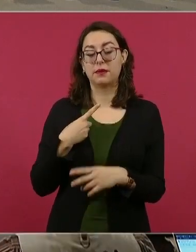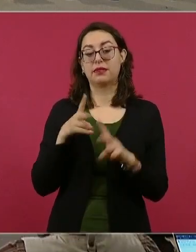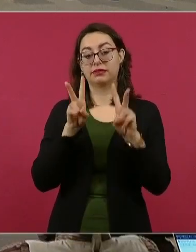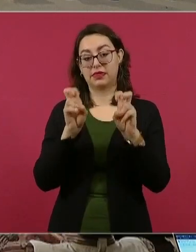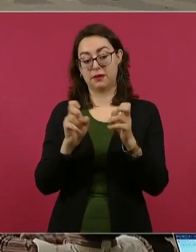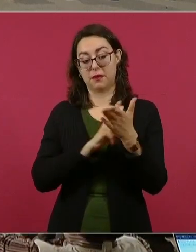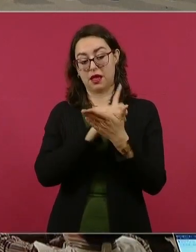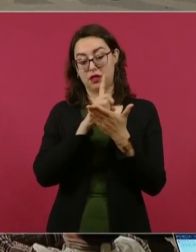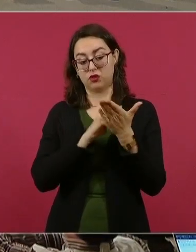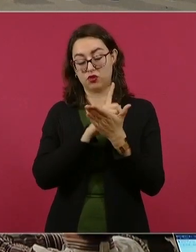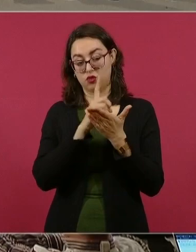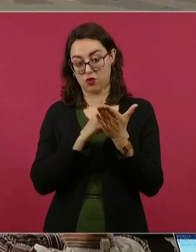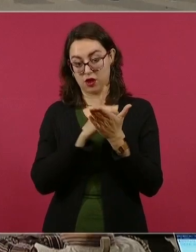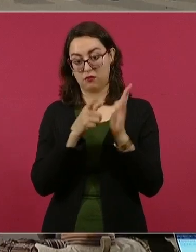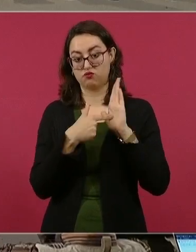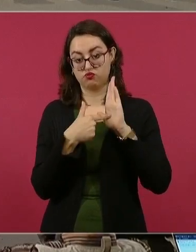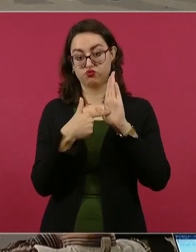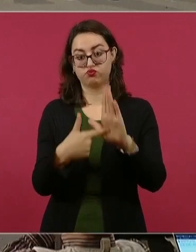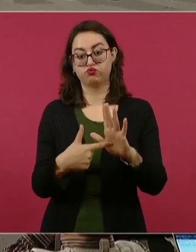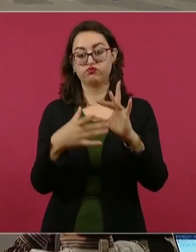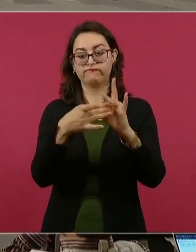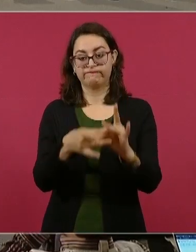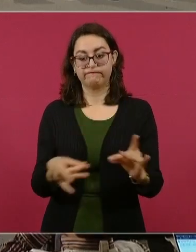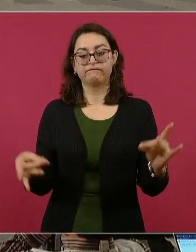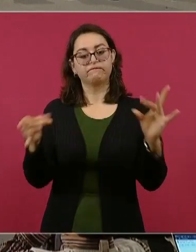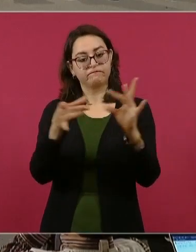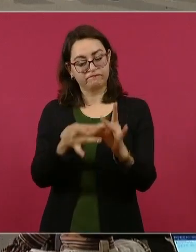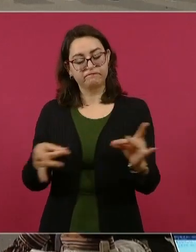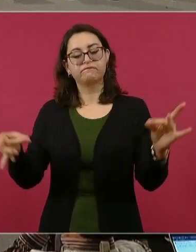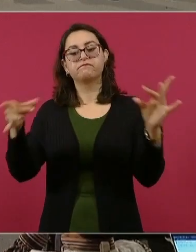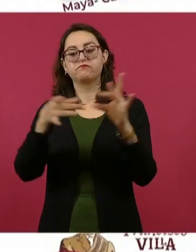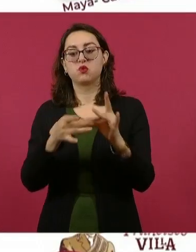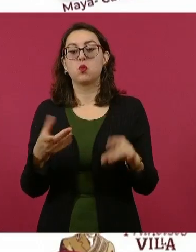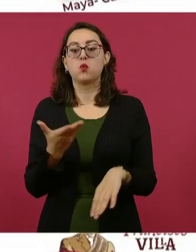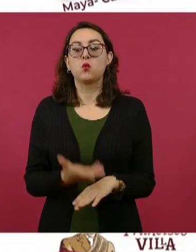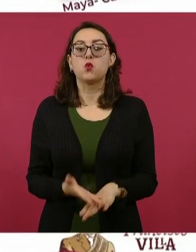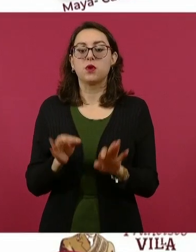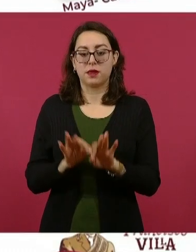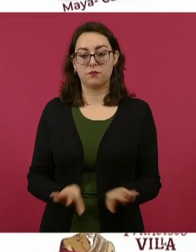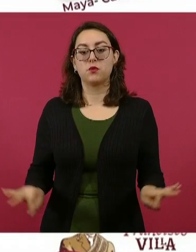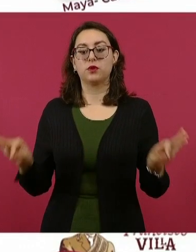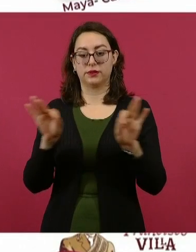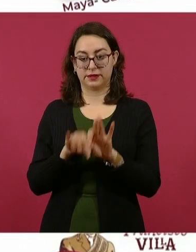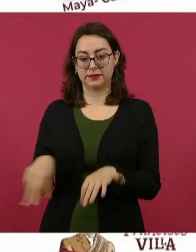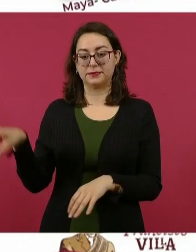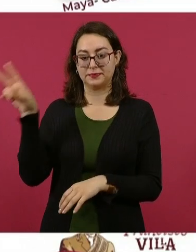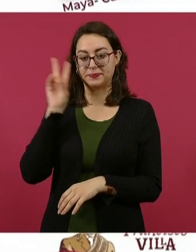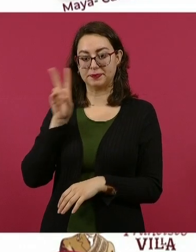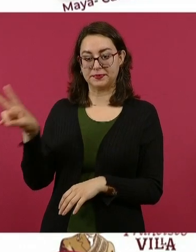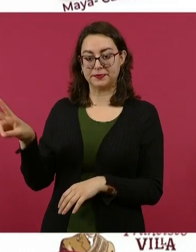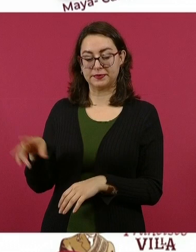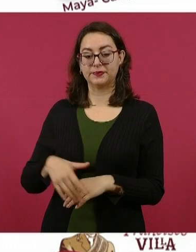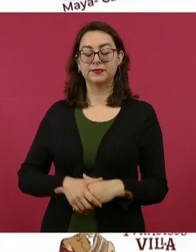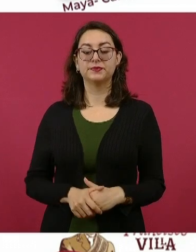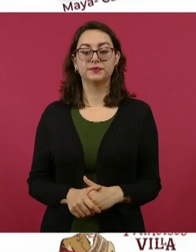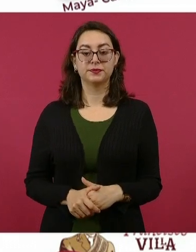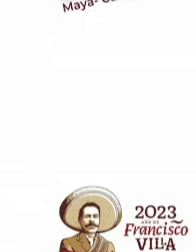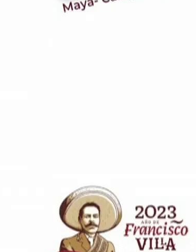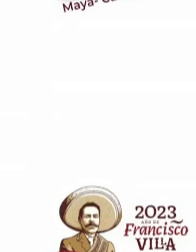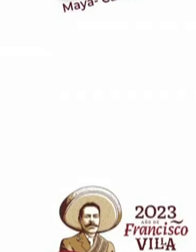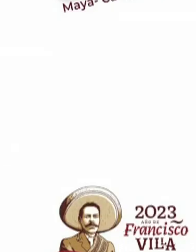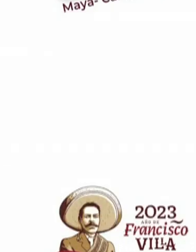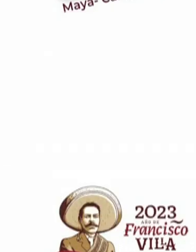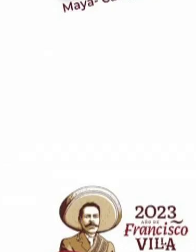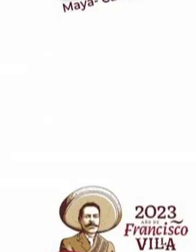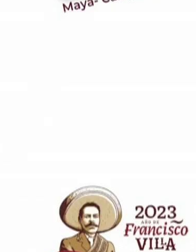diferentes tipos de drogas, pero es algo muy importante. De verdad, ha habido una actividad muy creativa. Lo que